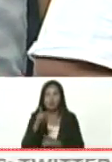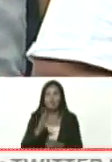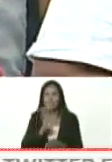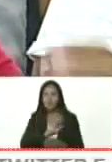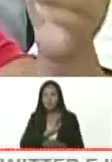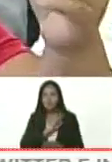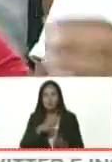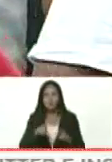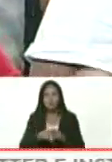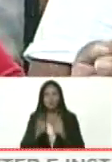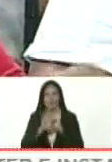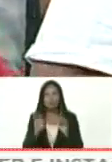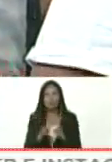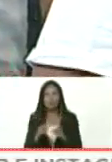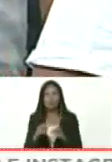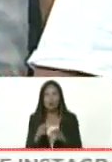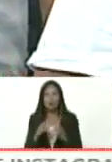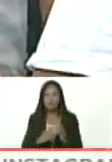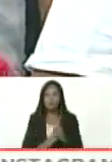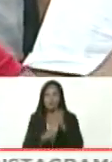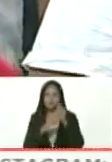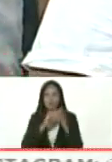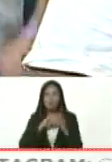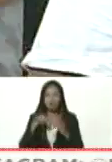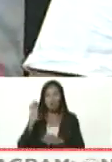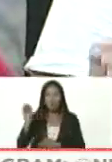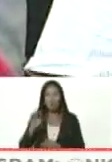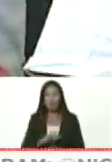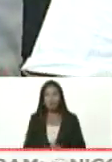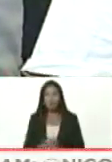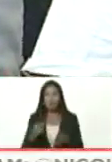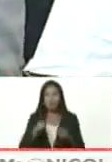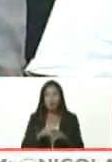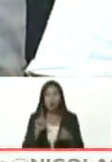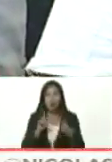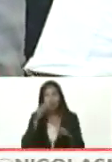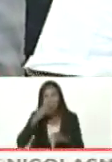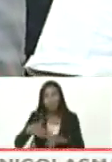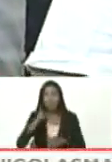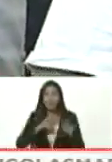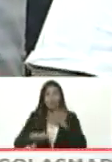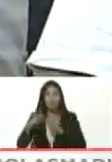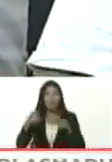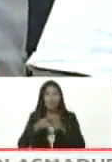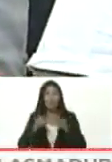todo, es la cabeza de nuestro país. Aquí está un pueblo que lo ama, que lo quiere